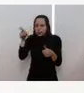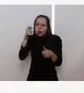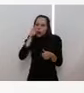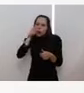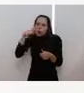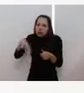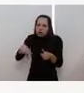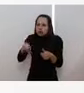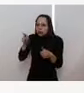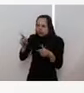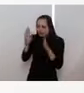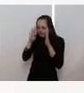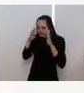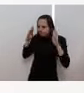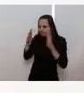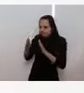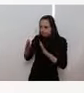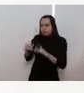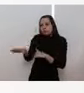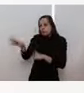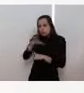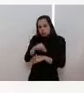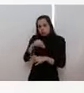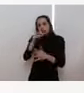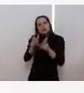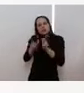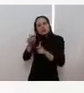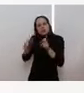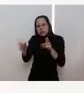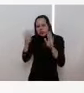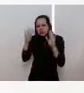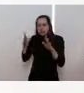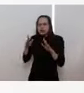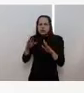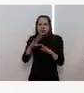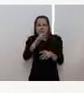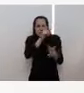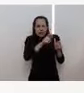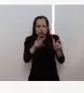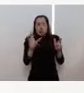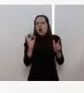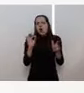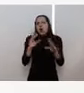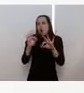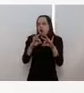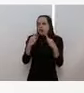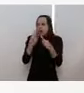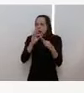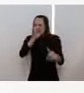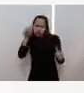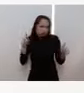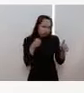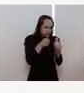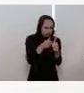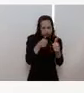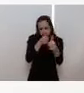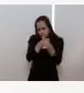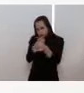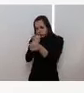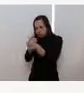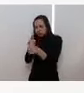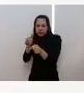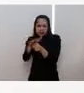que es muy valioso para todos los que vamos a estar a cargo personas o de sus familias en una situación de